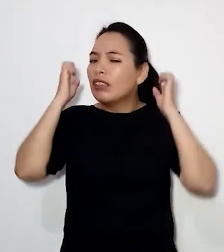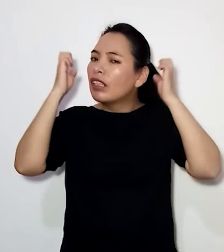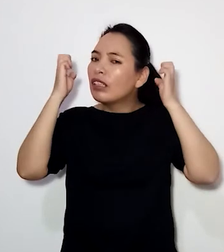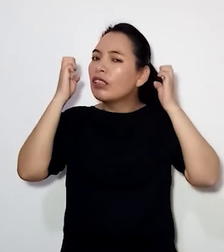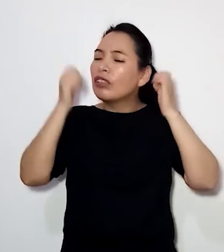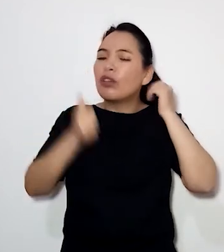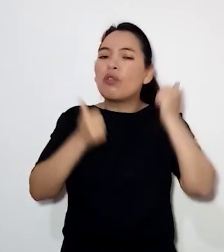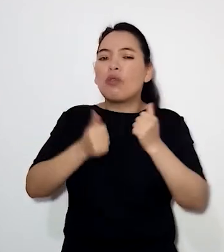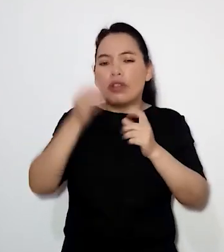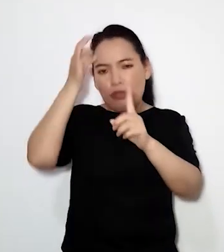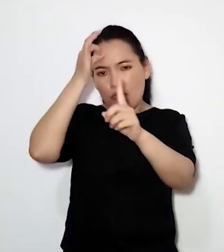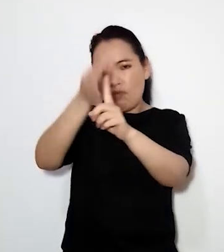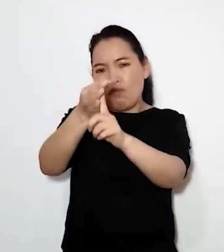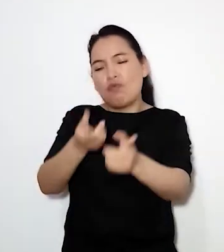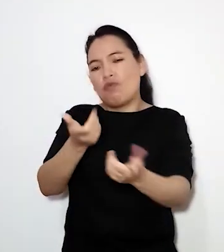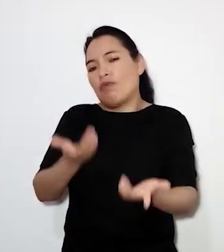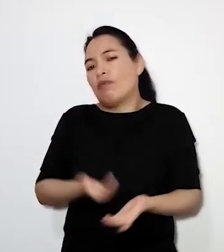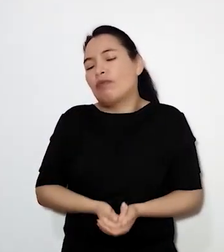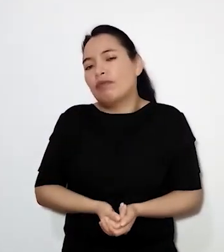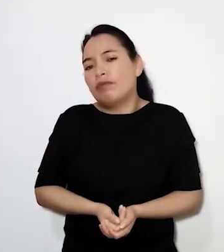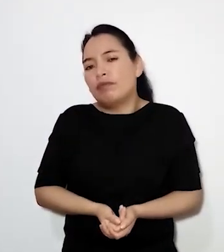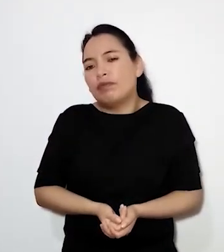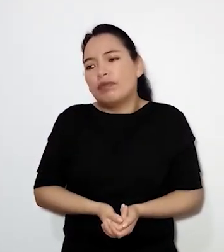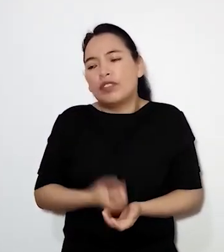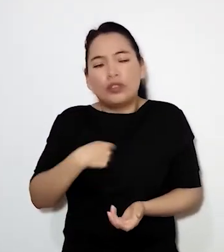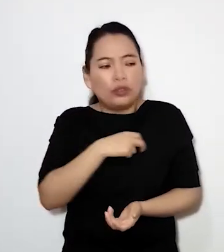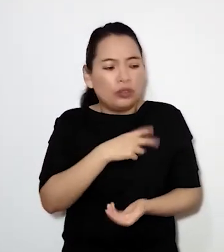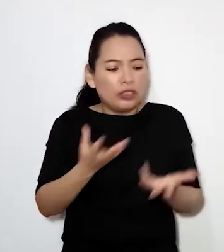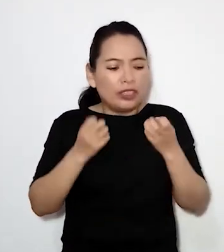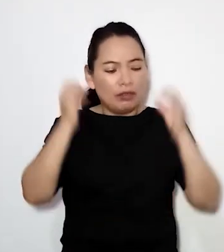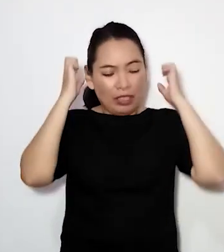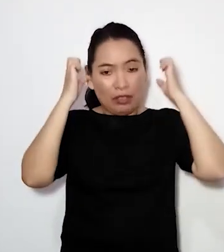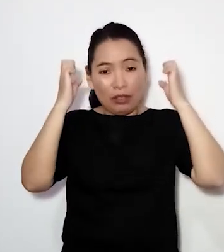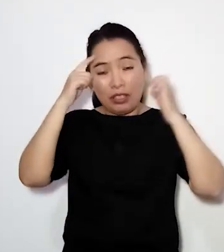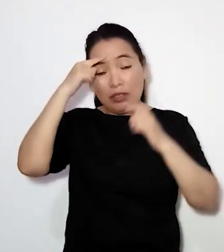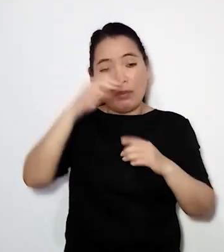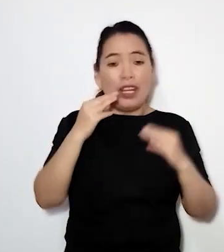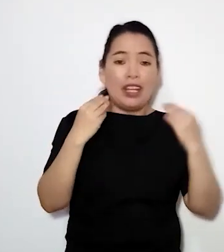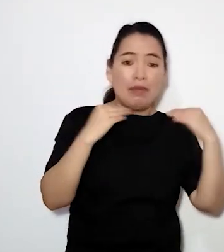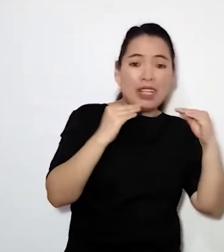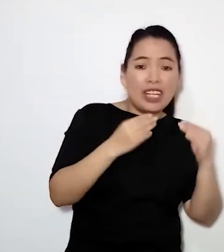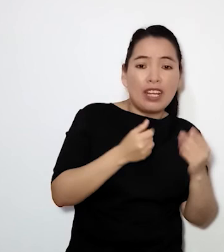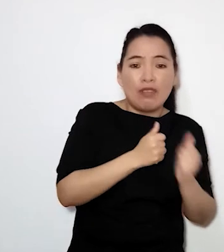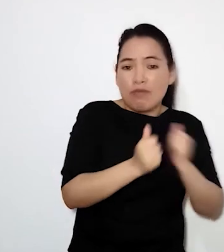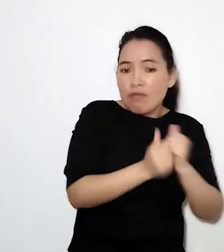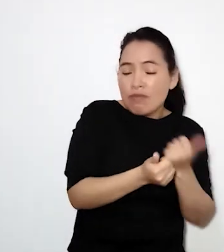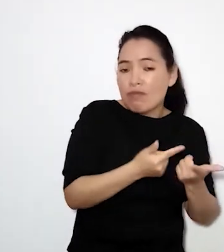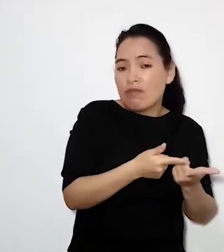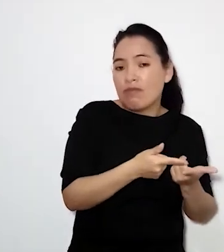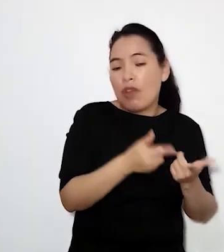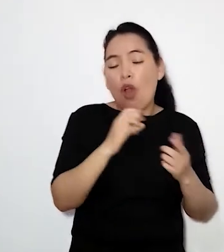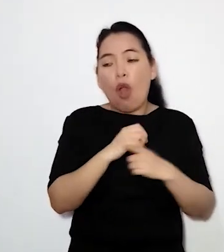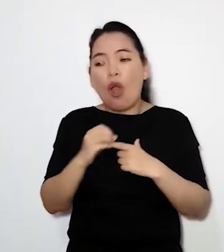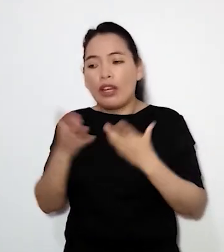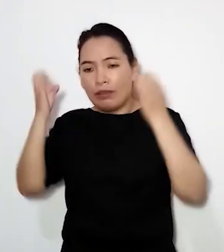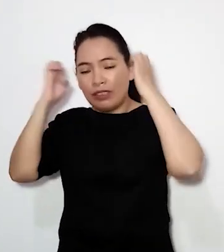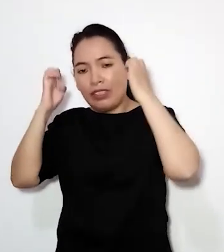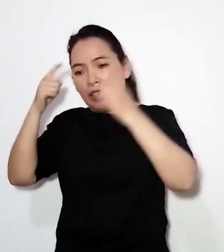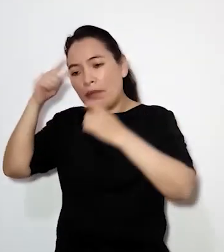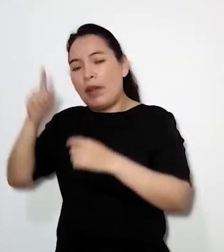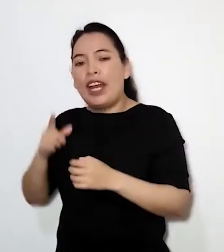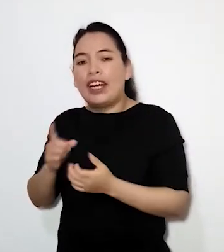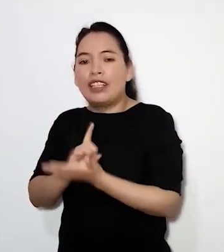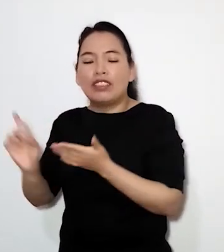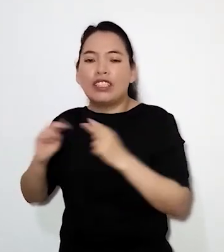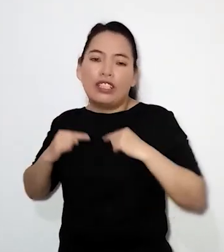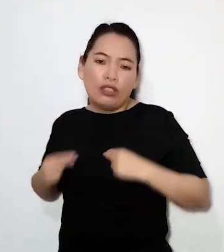esencia de esta discusión. O sea, ¿queremos una educación que eduque para el mercado, para la competencia? ¿O queremos una educación que eduque para los derechos humanos y que nos enseñe a convivir